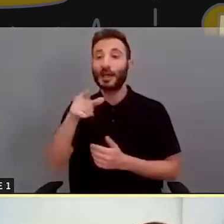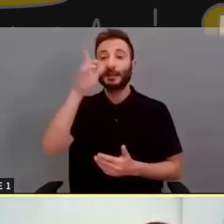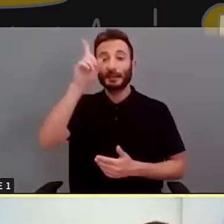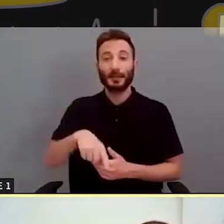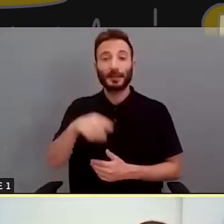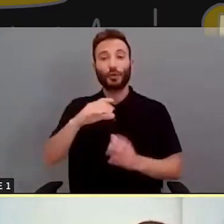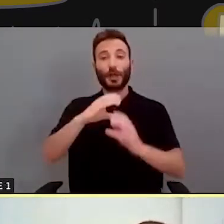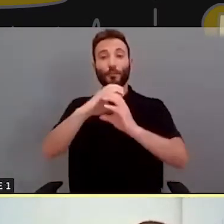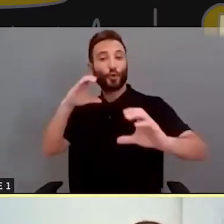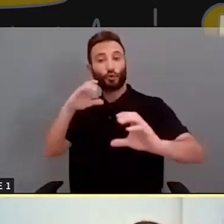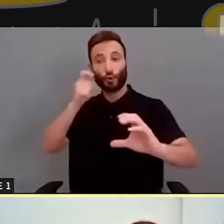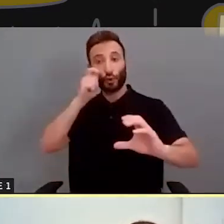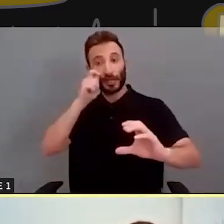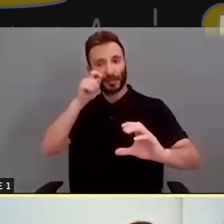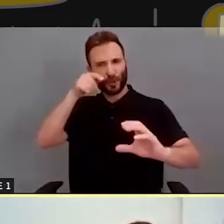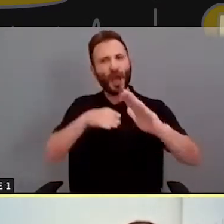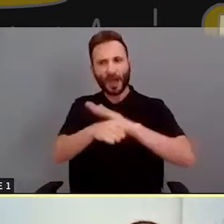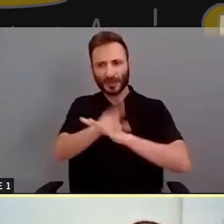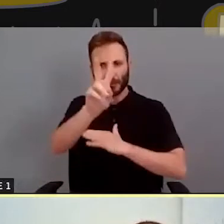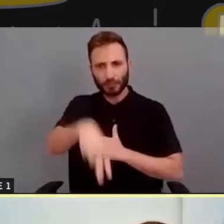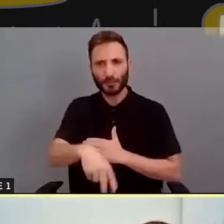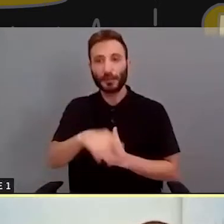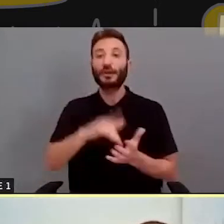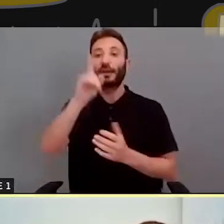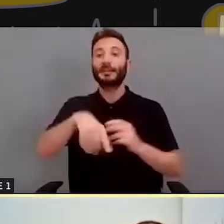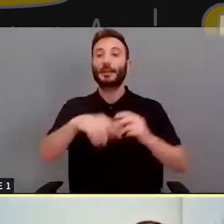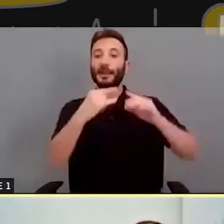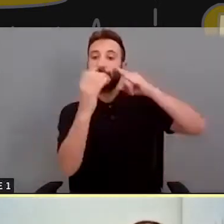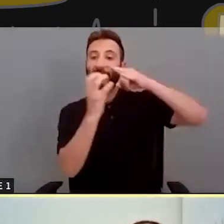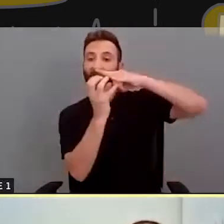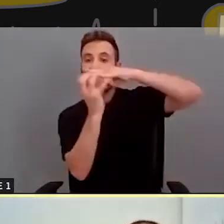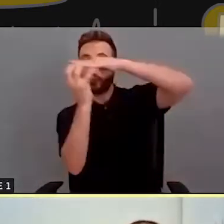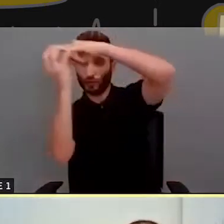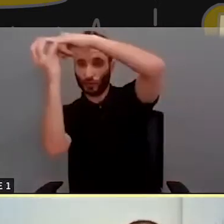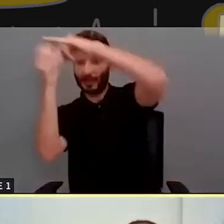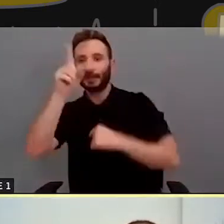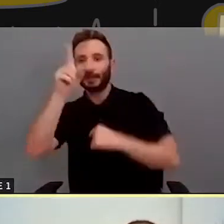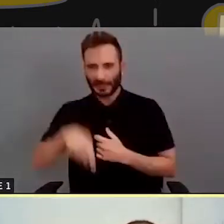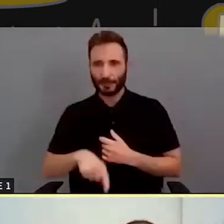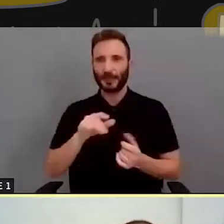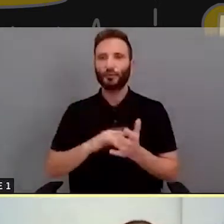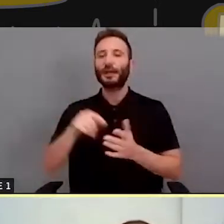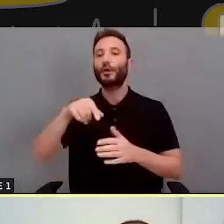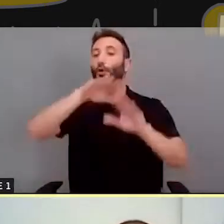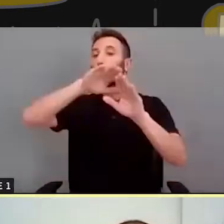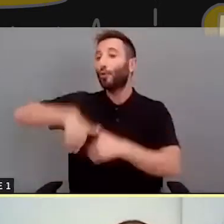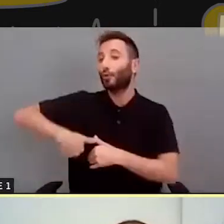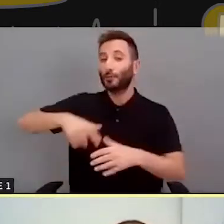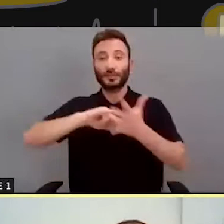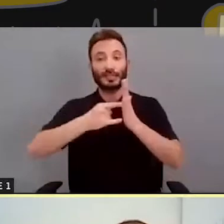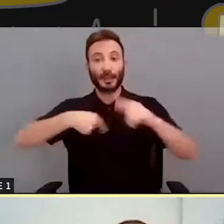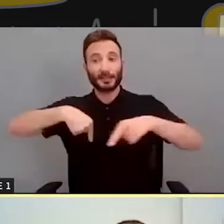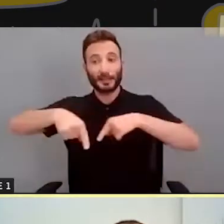turístico, son accesibles los teleféricos. El último sistema de transporte que ha incluido la ciudad, que es